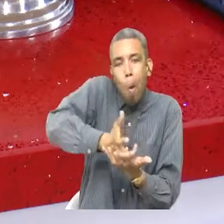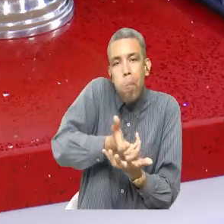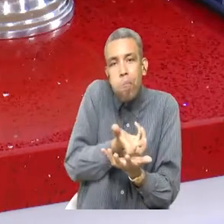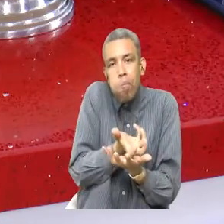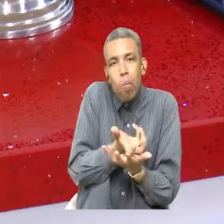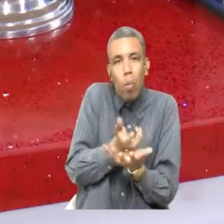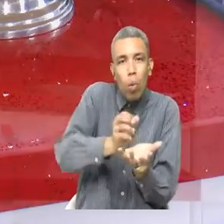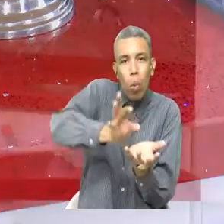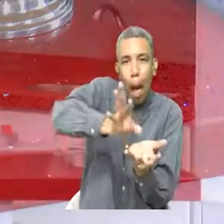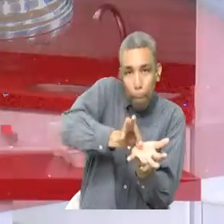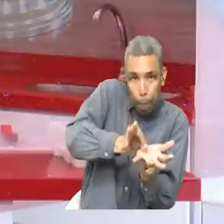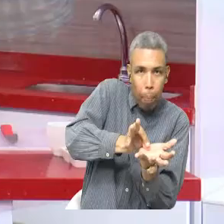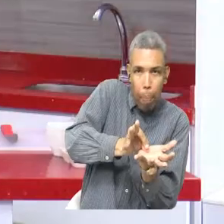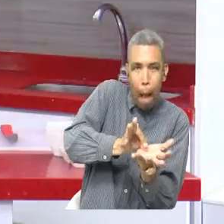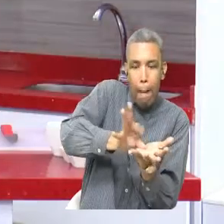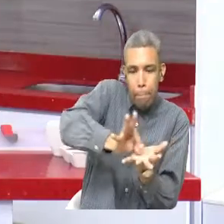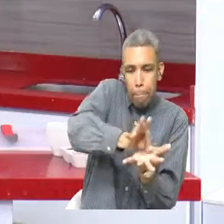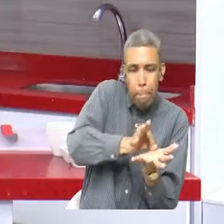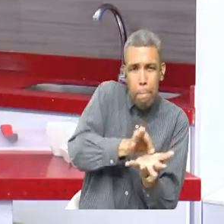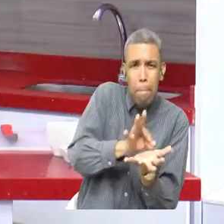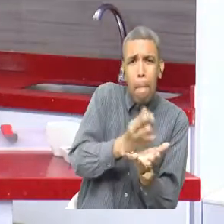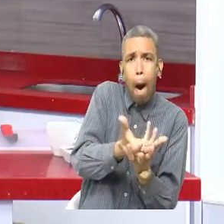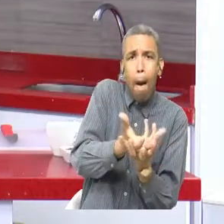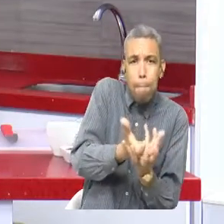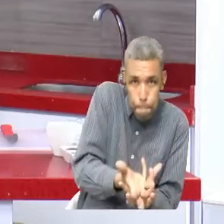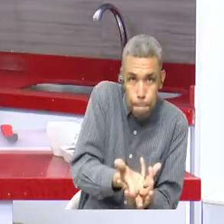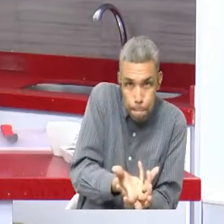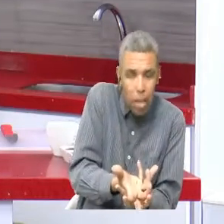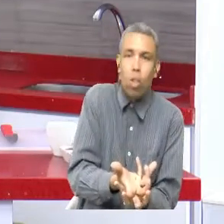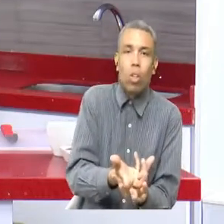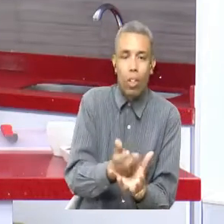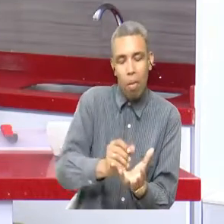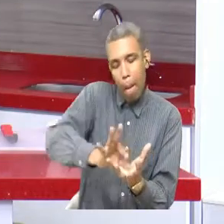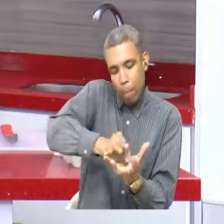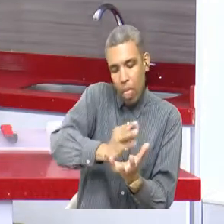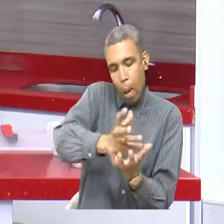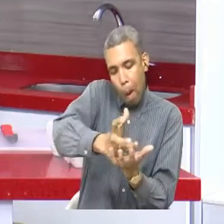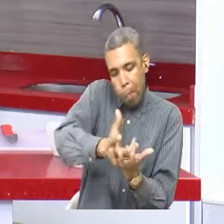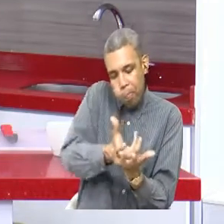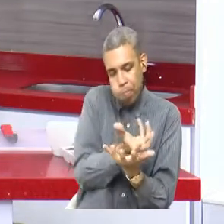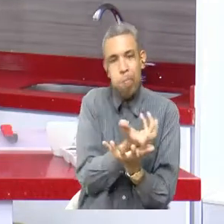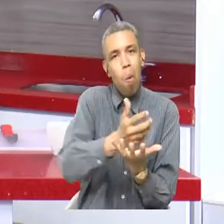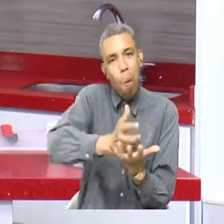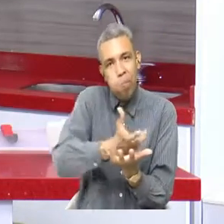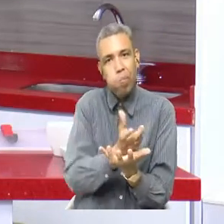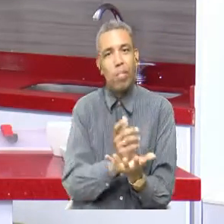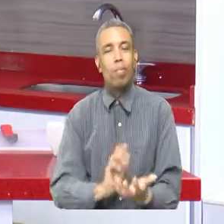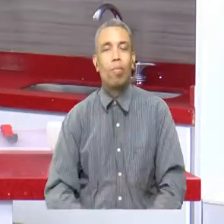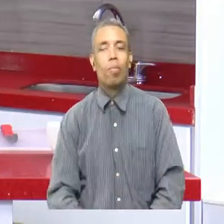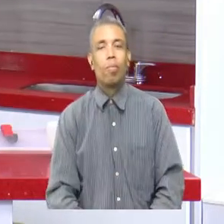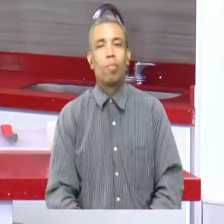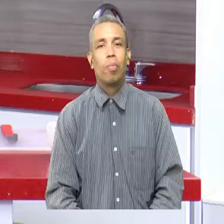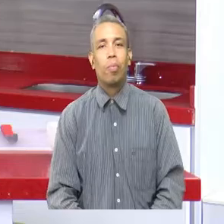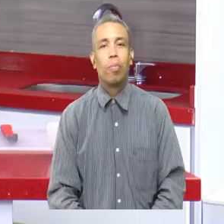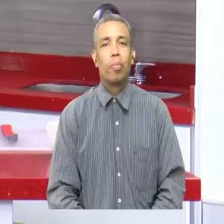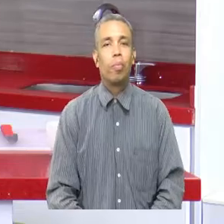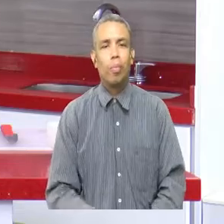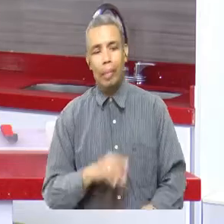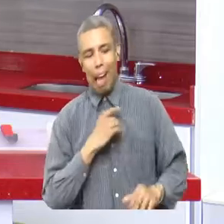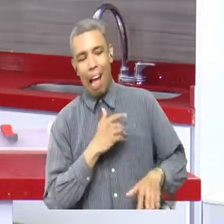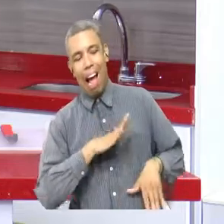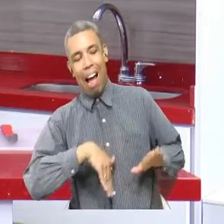galletas. Ya entendí el truquito, por eso es que a mí los postres siempre me quedan ricos en su contextura, pero la galleta siempre se me sube. Sí, si la mezcla está un poquito